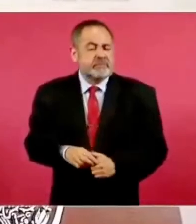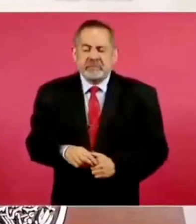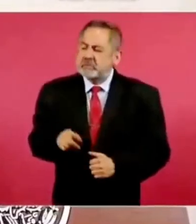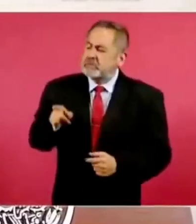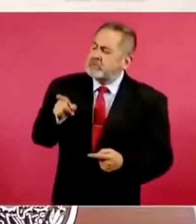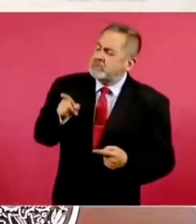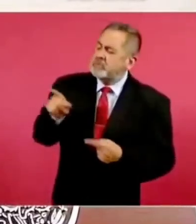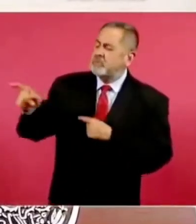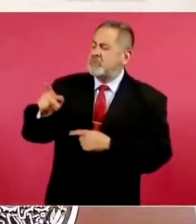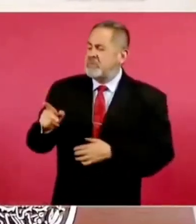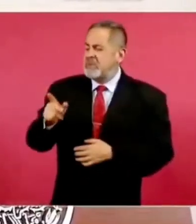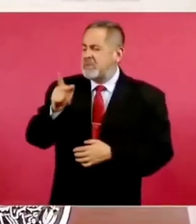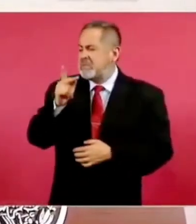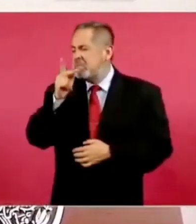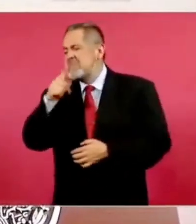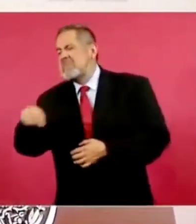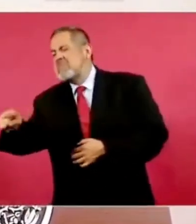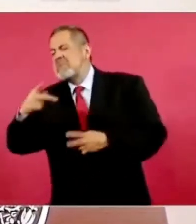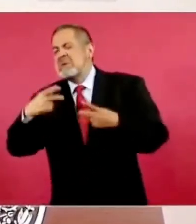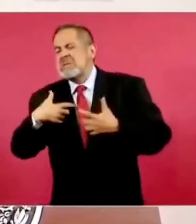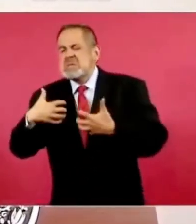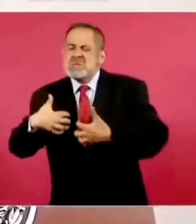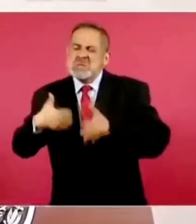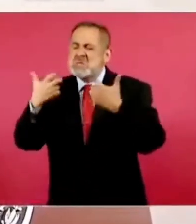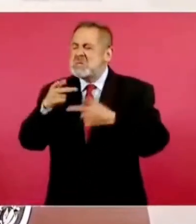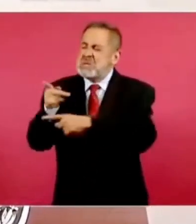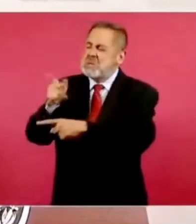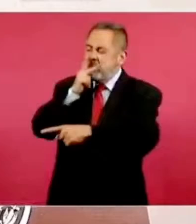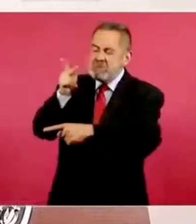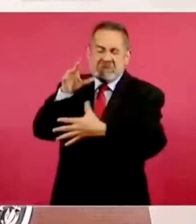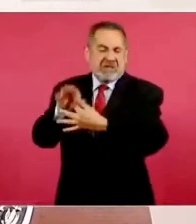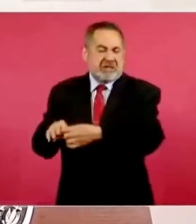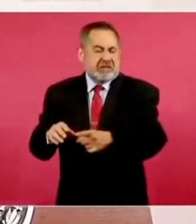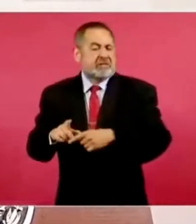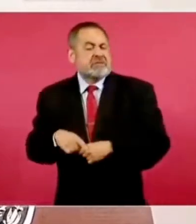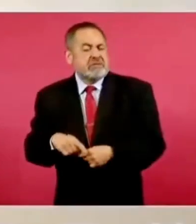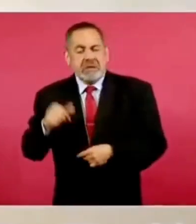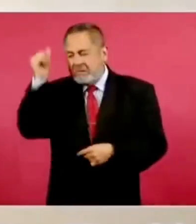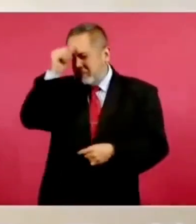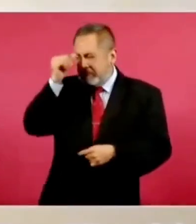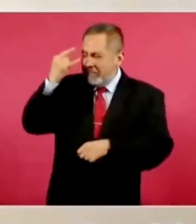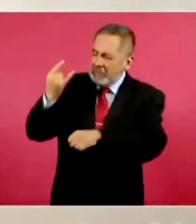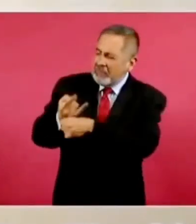de gentes feroces, cura Sila,